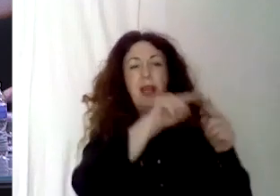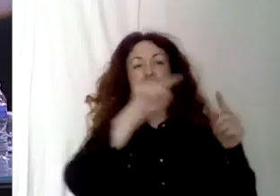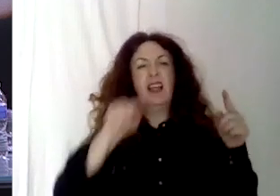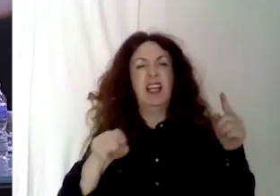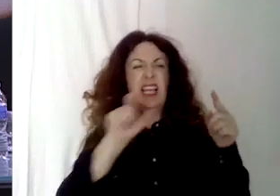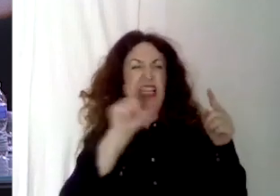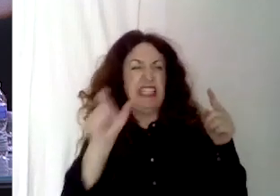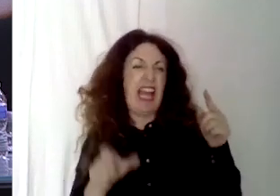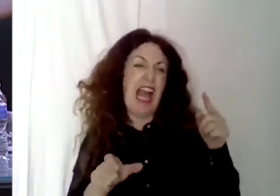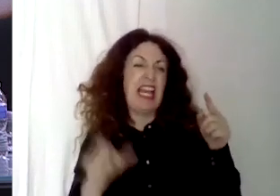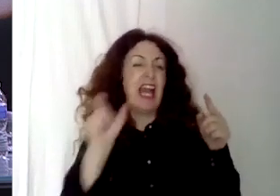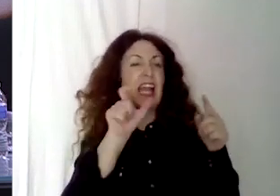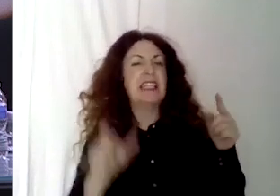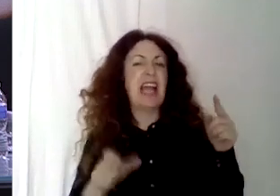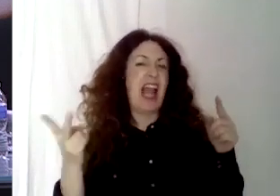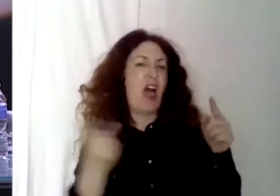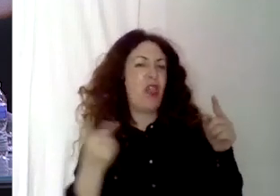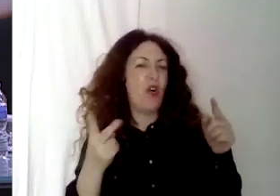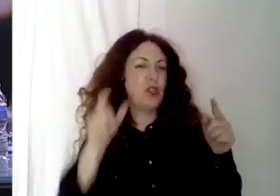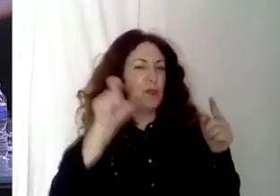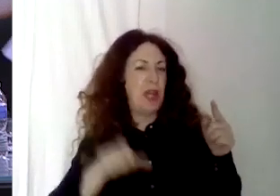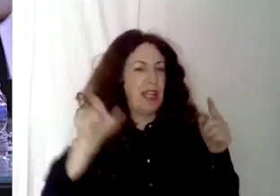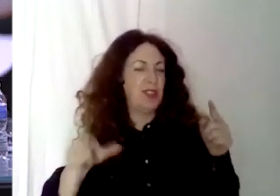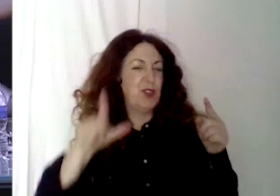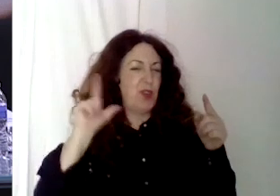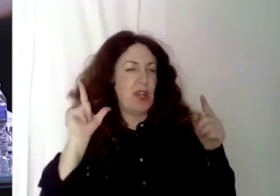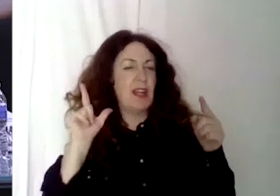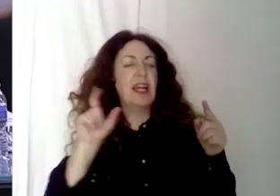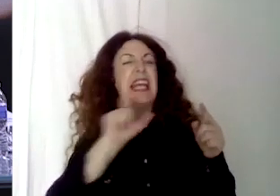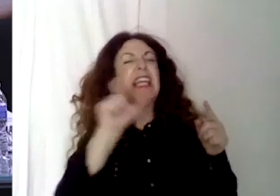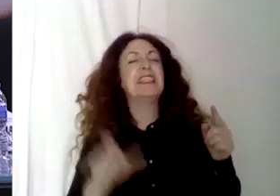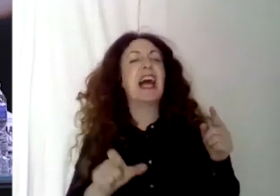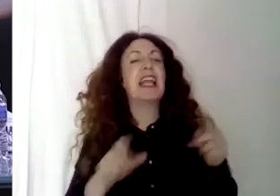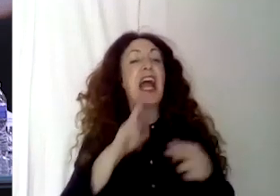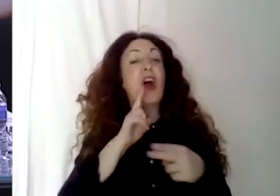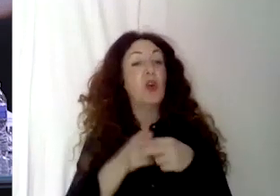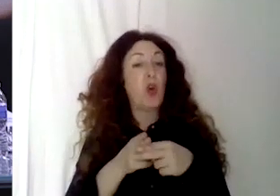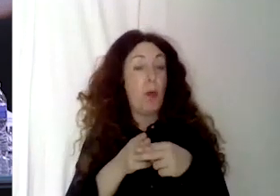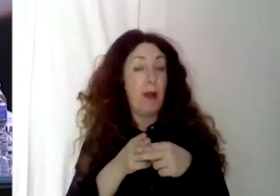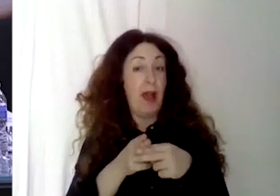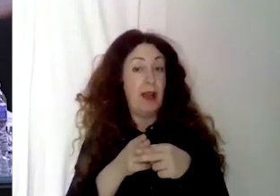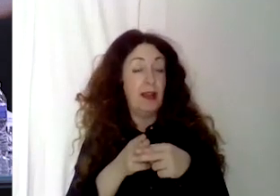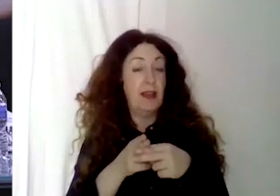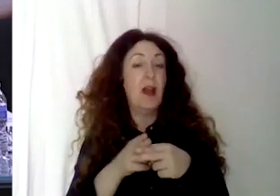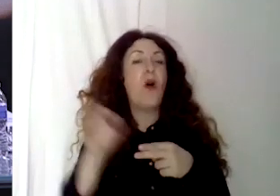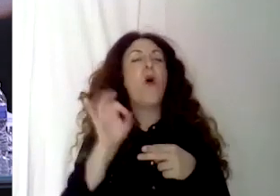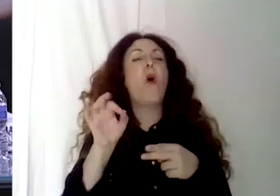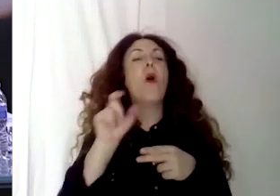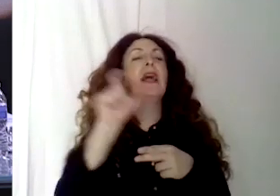a trabajar para los otros dos personajes? ¿La Italia eruptiva de Roma o la Italia